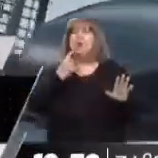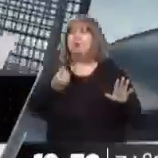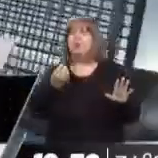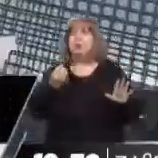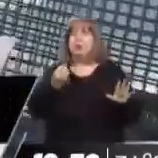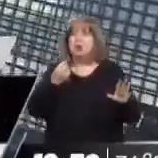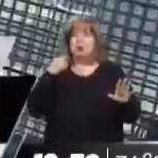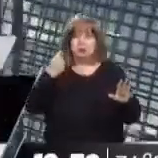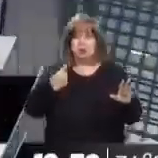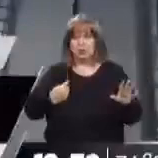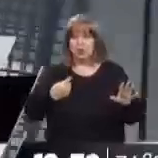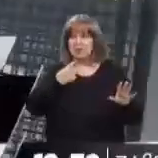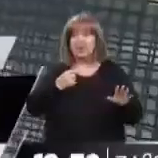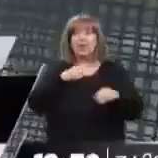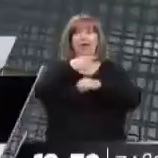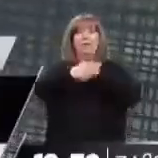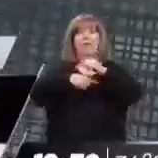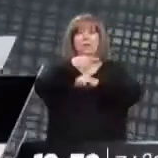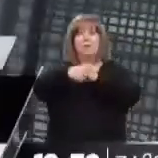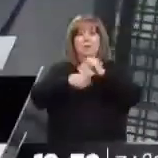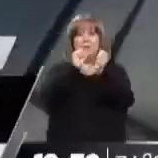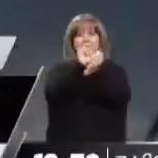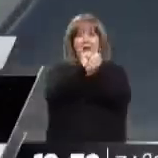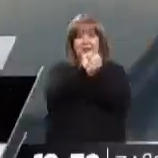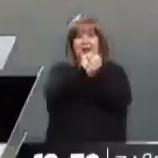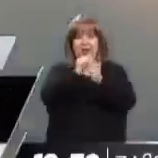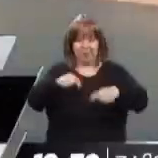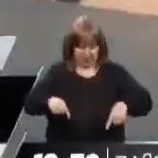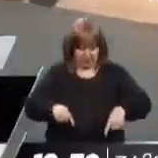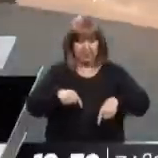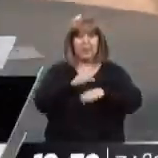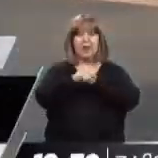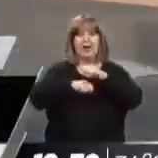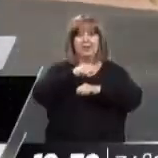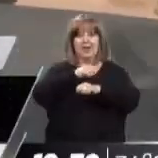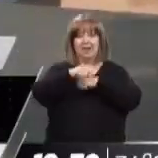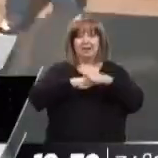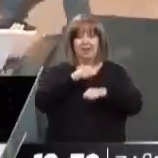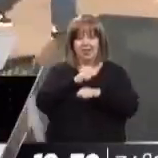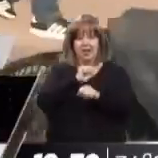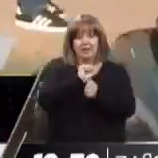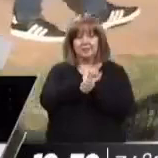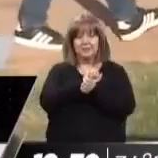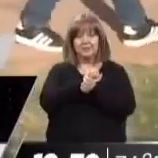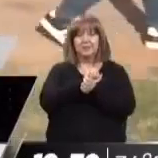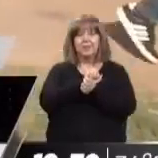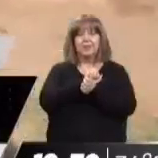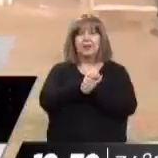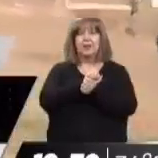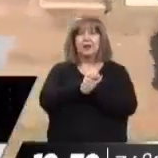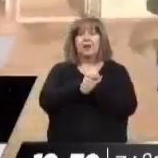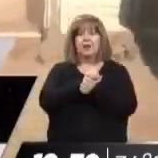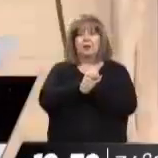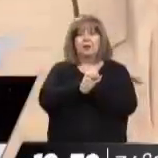ató, en teoría. Exactamente, la ató de pies y manos y tenía, de acuerdo a los estudios